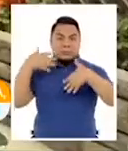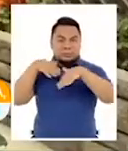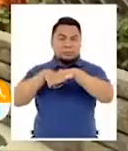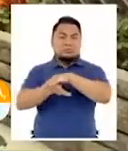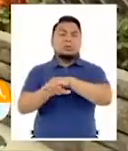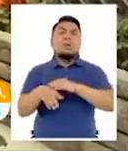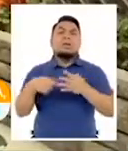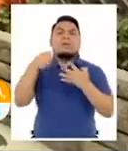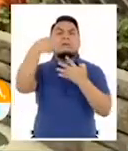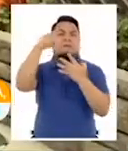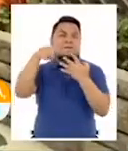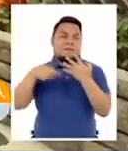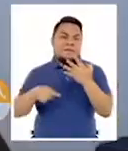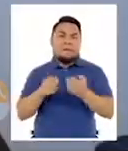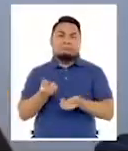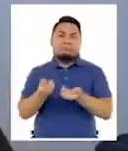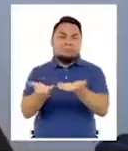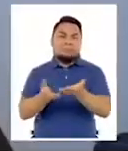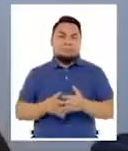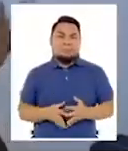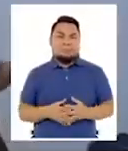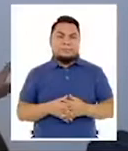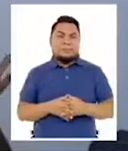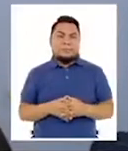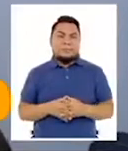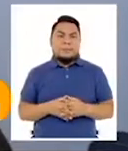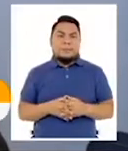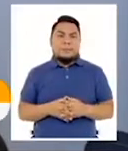un abordaje multidisciplinario.